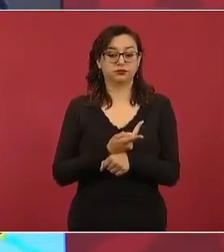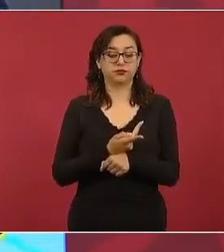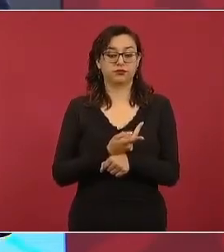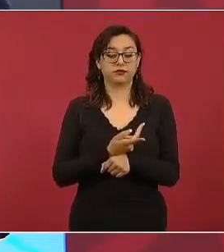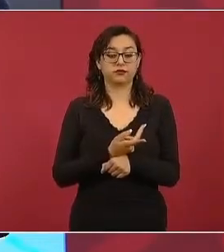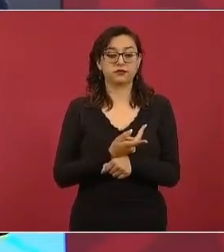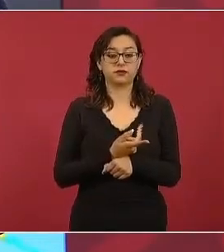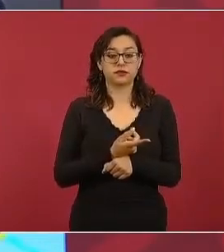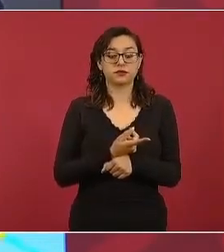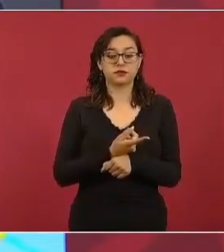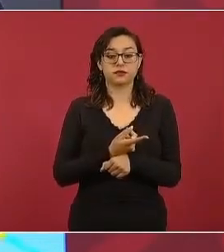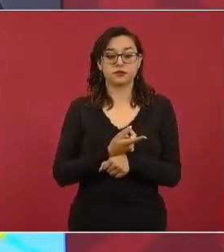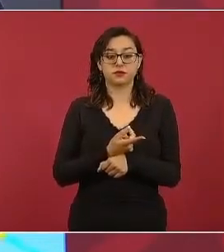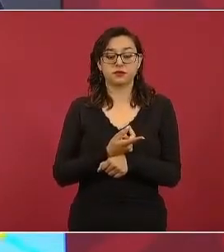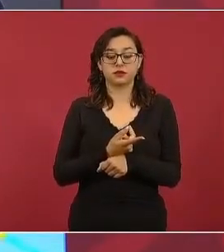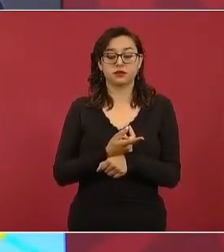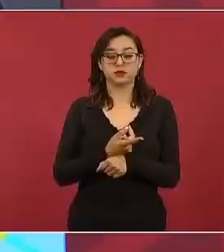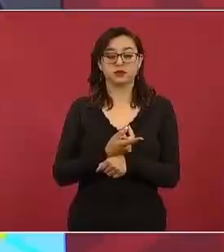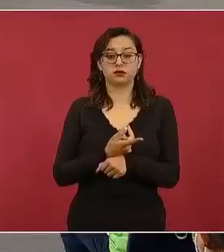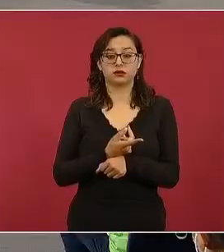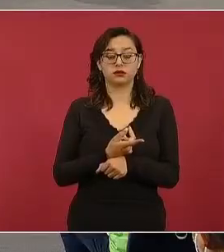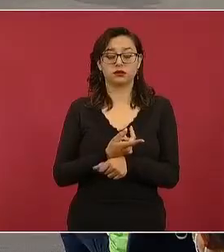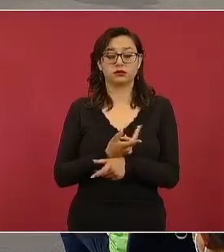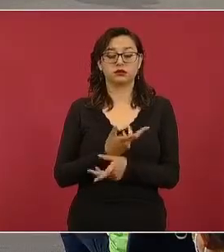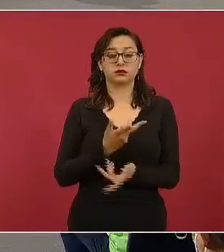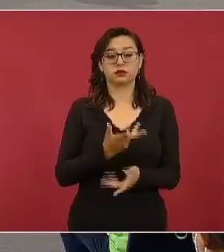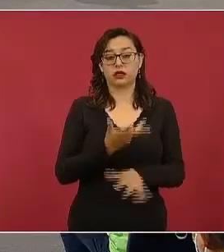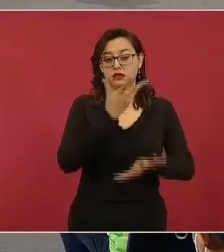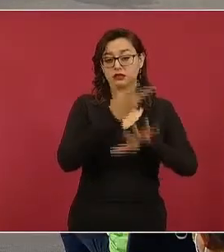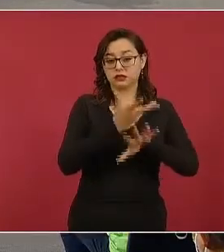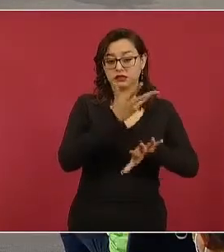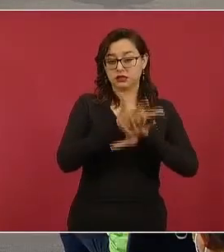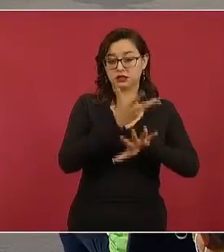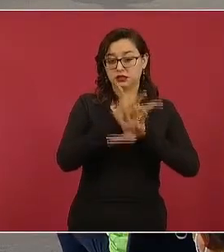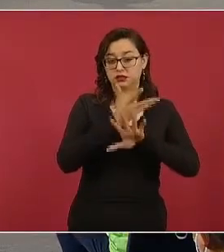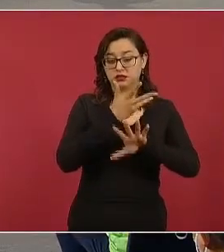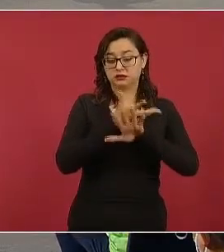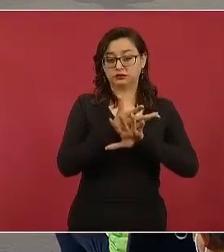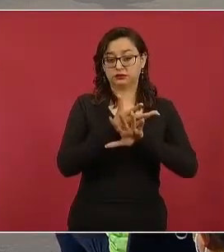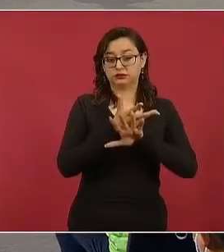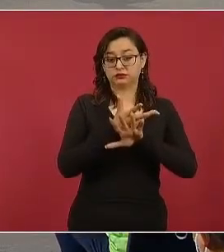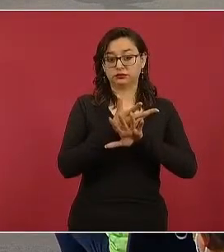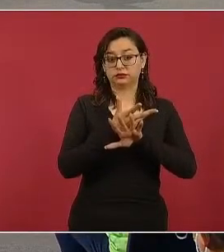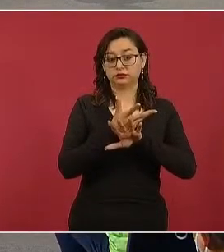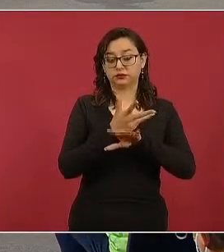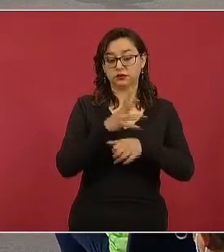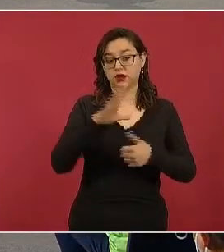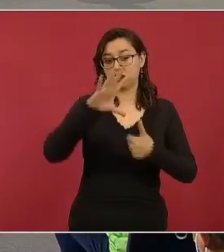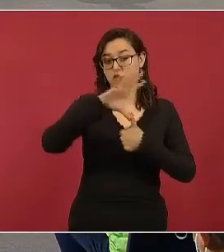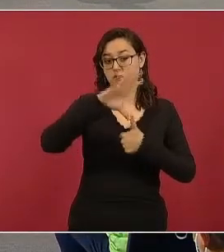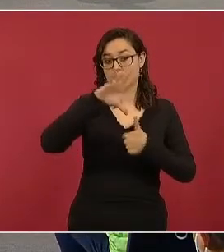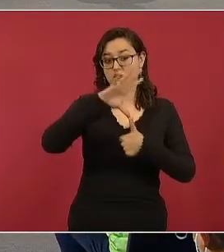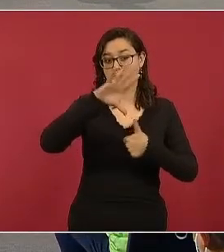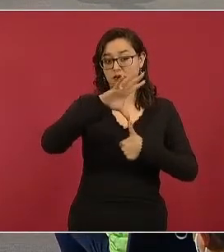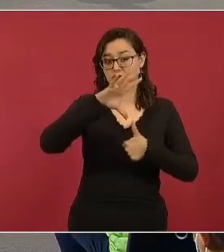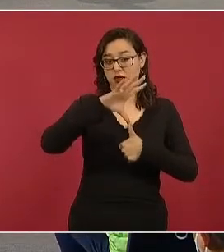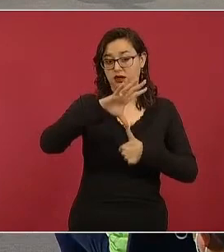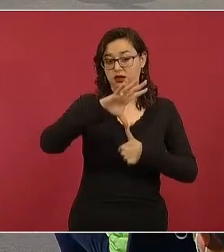Estados Unidos o América, en especial América del Norte,